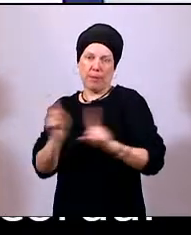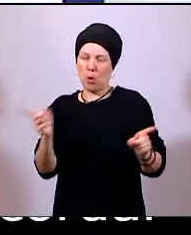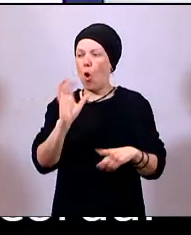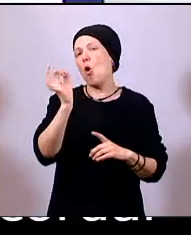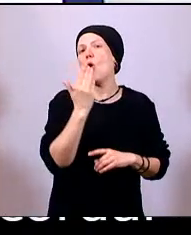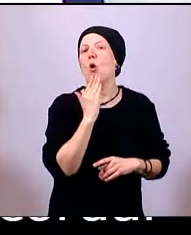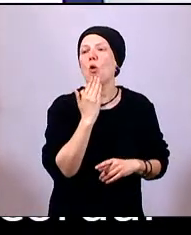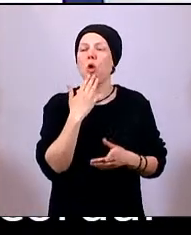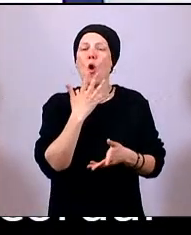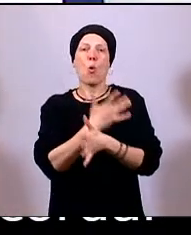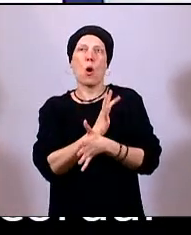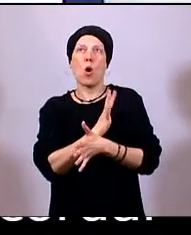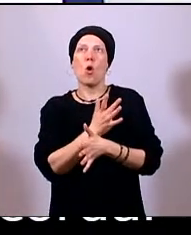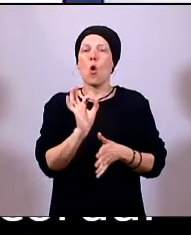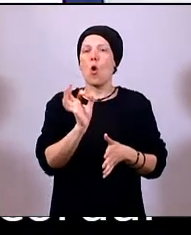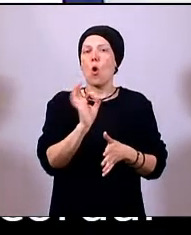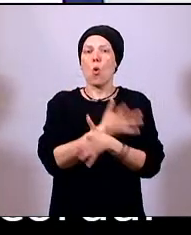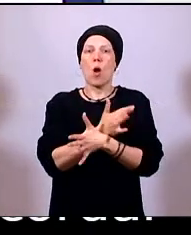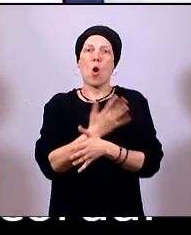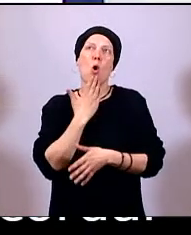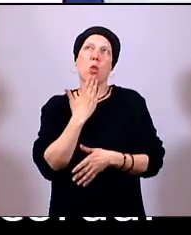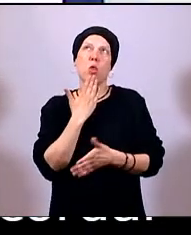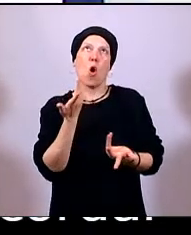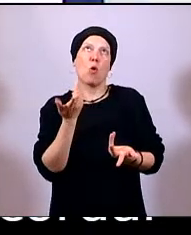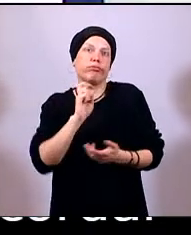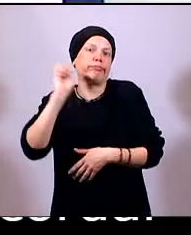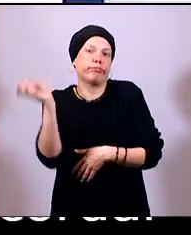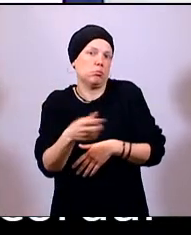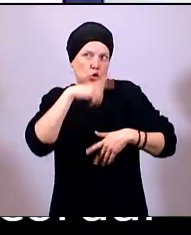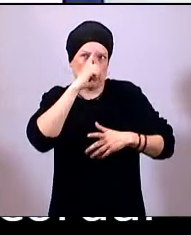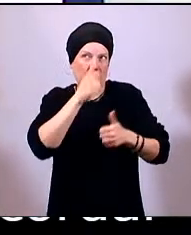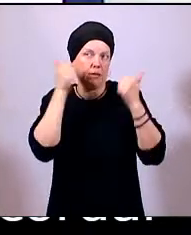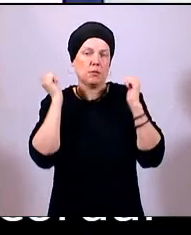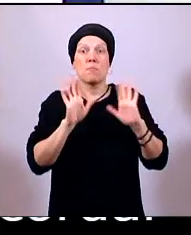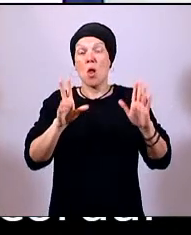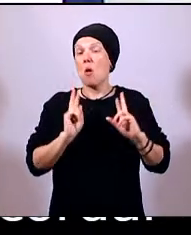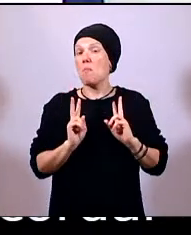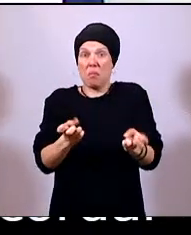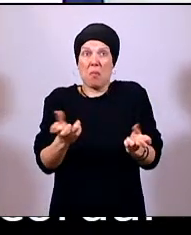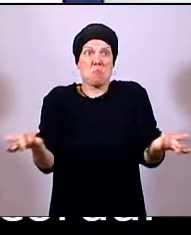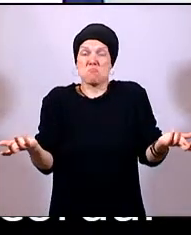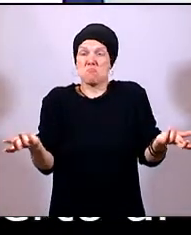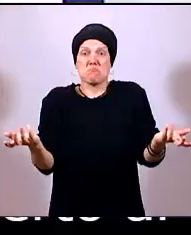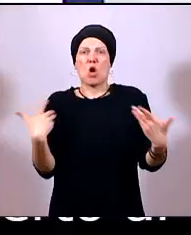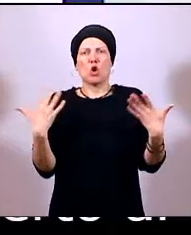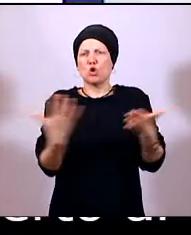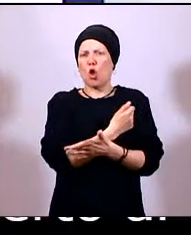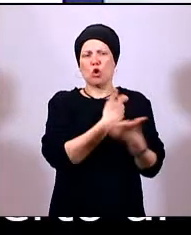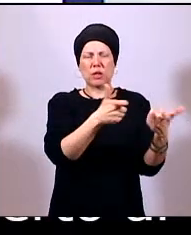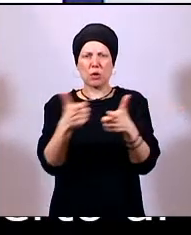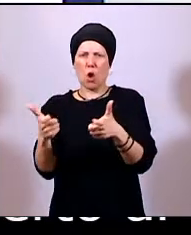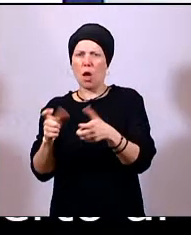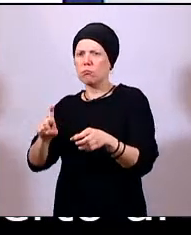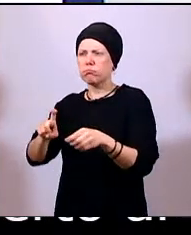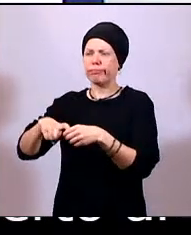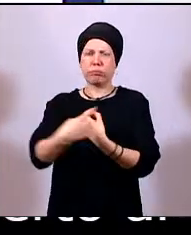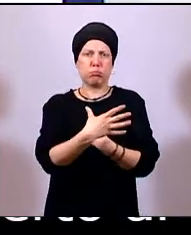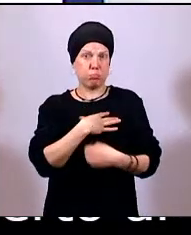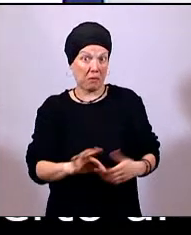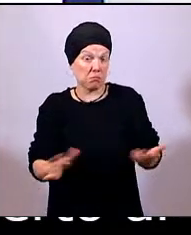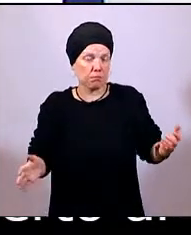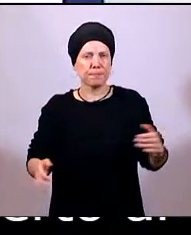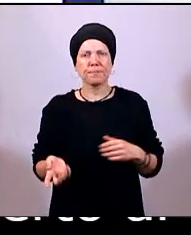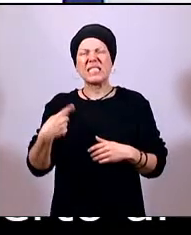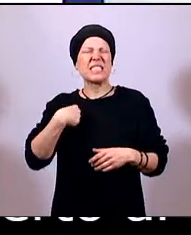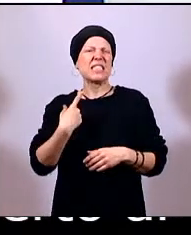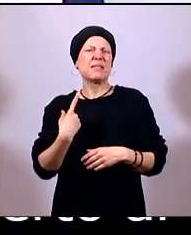el juego y alguno más. Pero en principio está abierto a todos los sectores. Y lo que